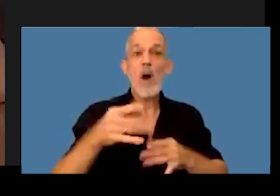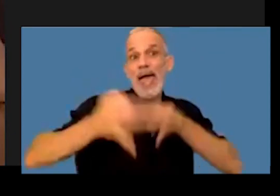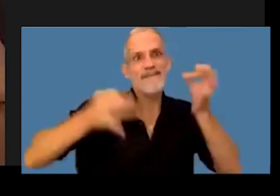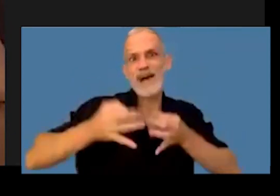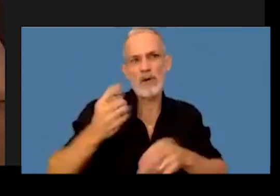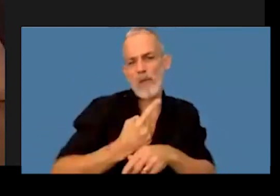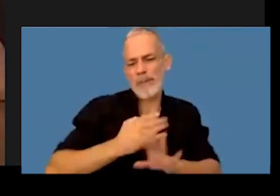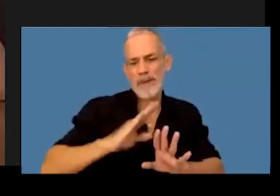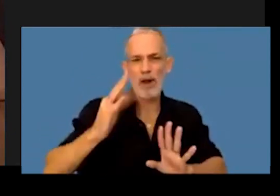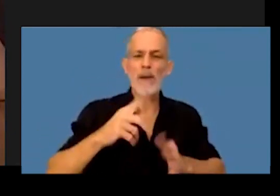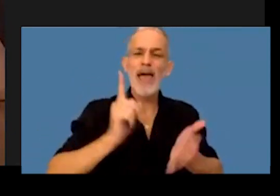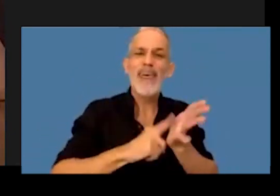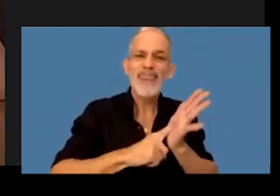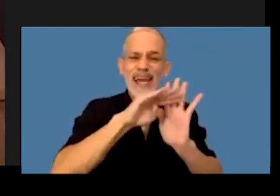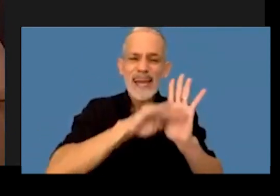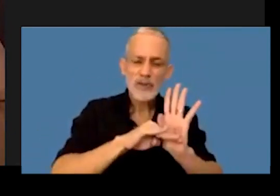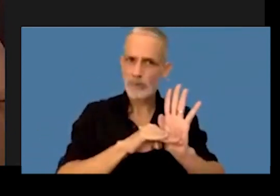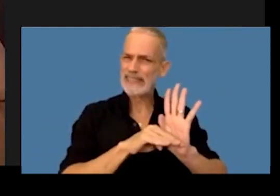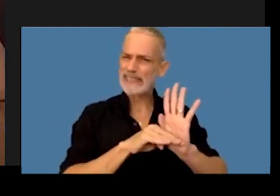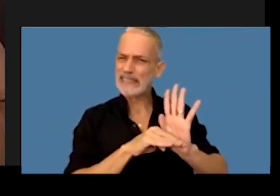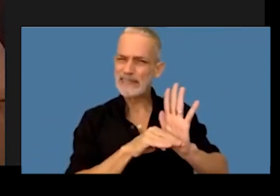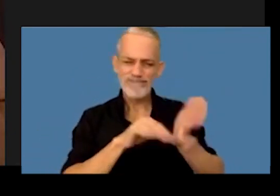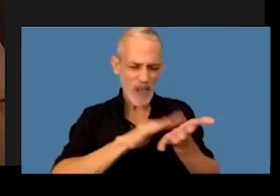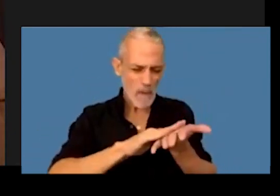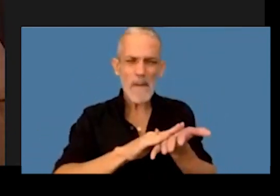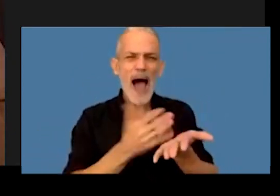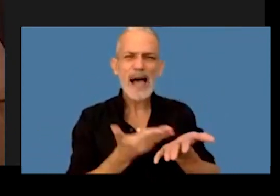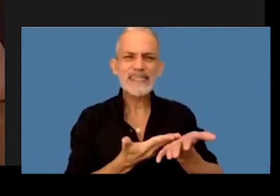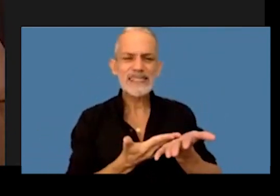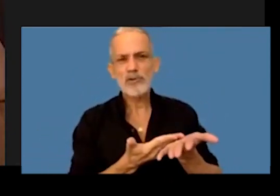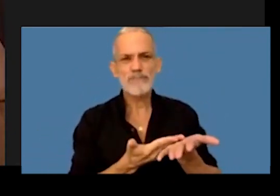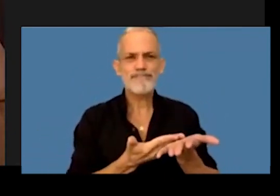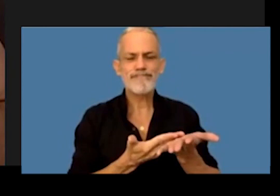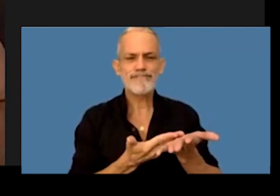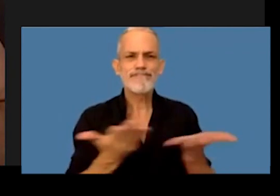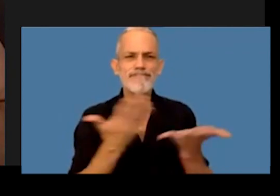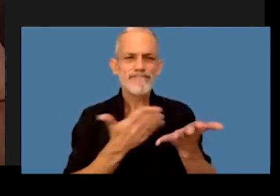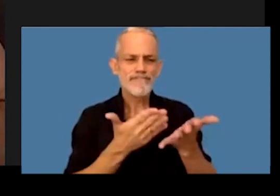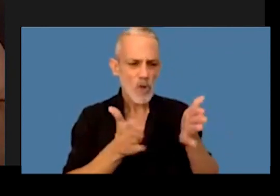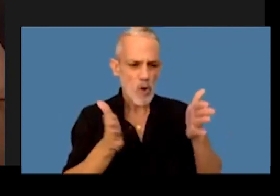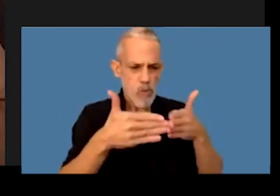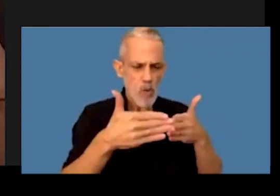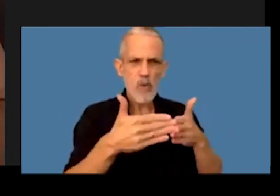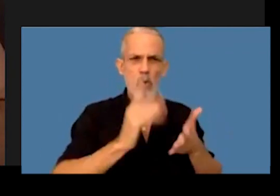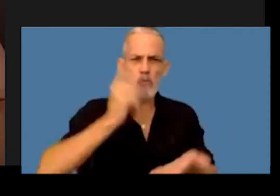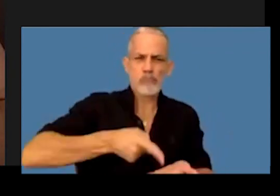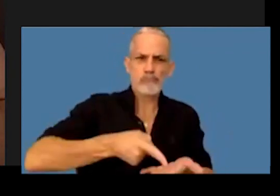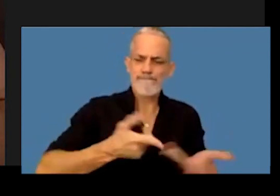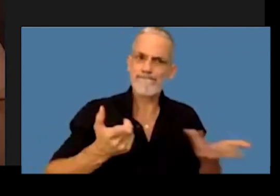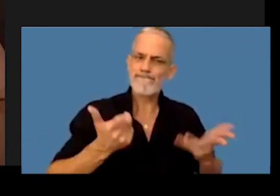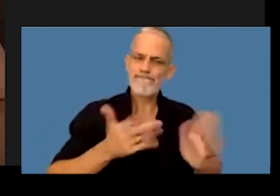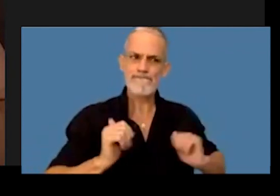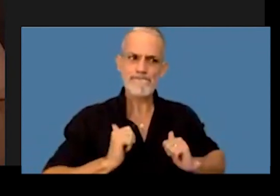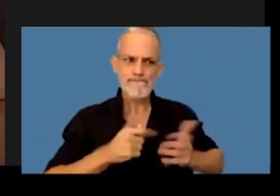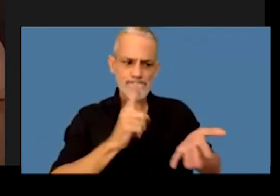es tan básico y tan restrictivo, tan arbitrario, que uno queda como a